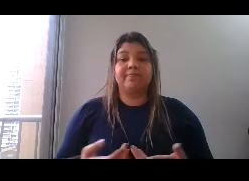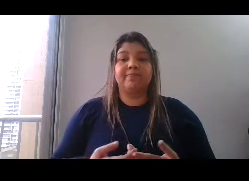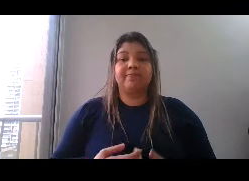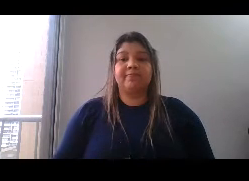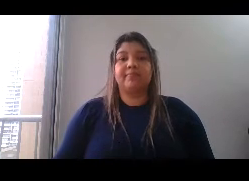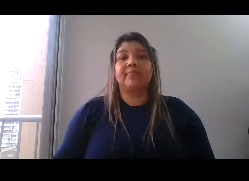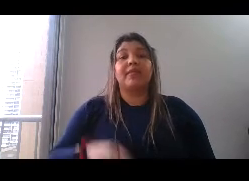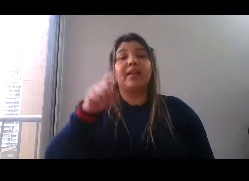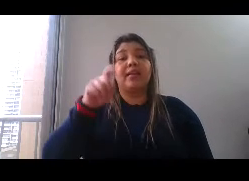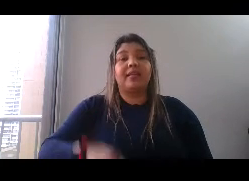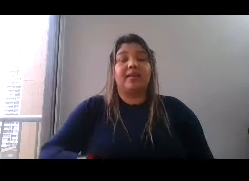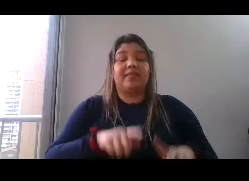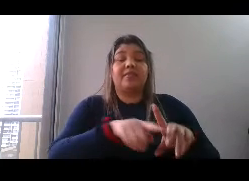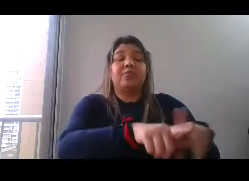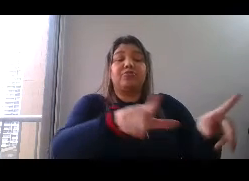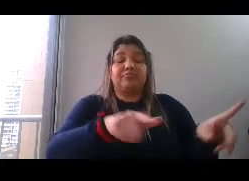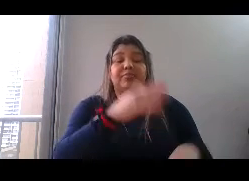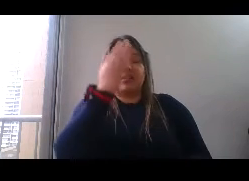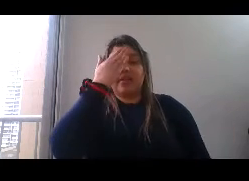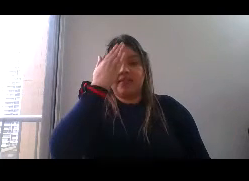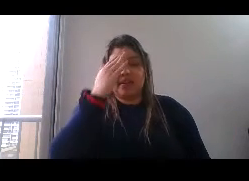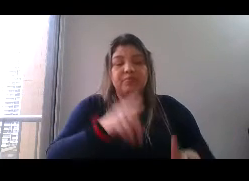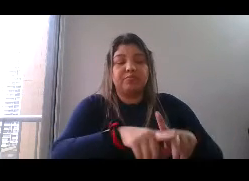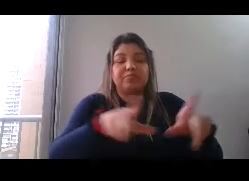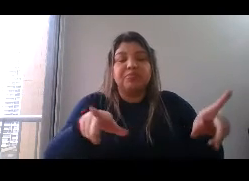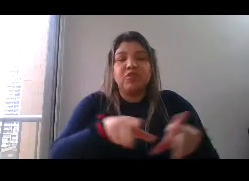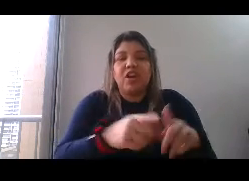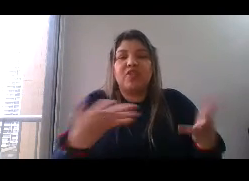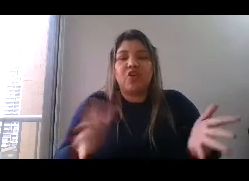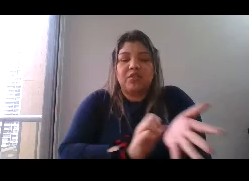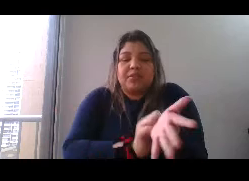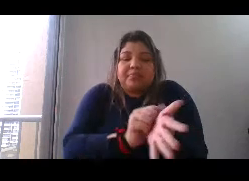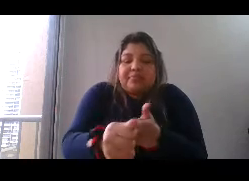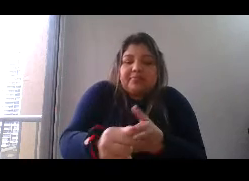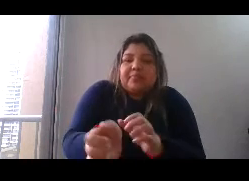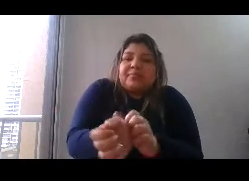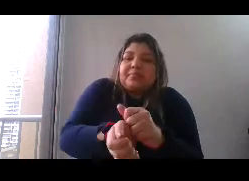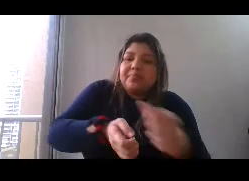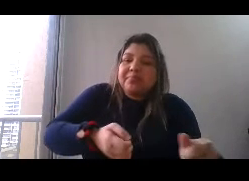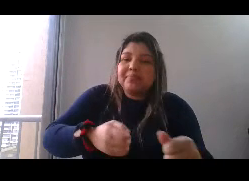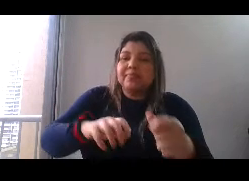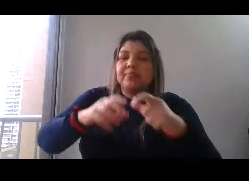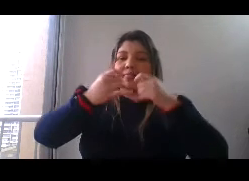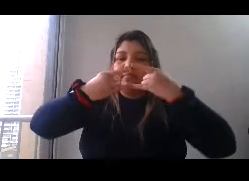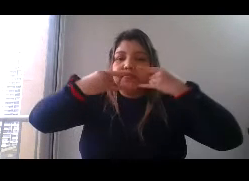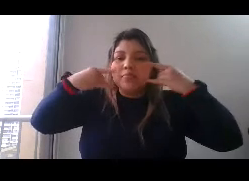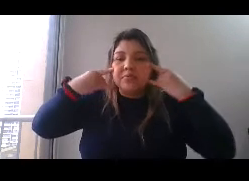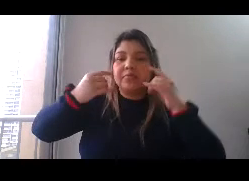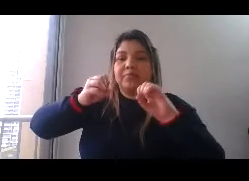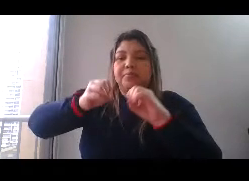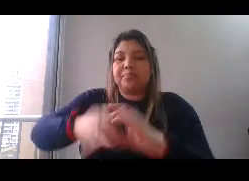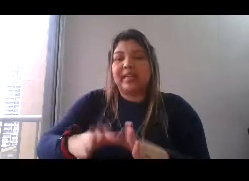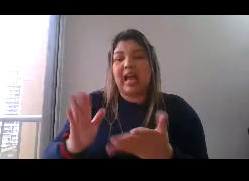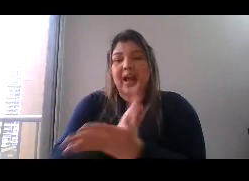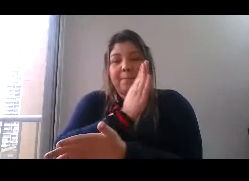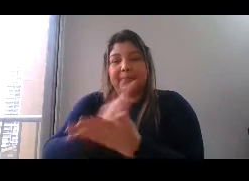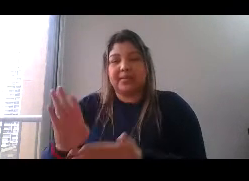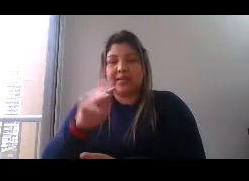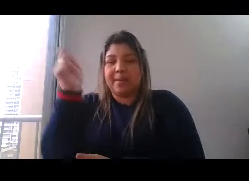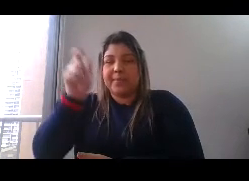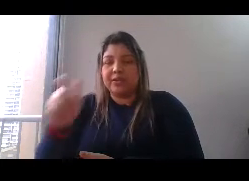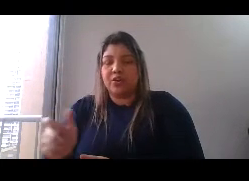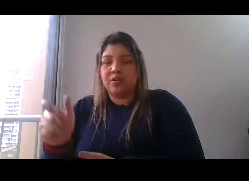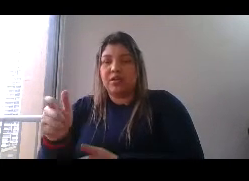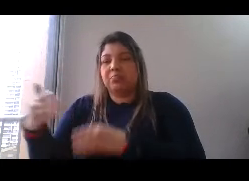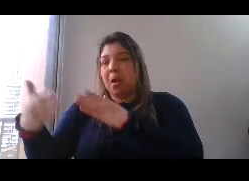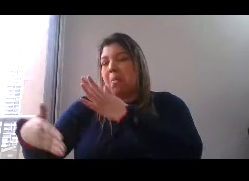área asegurada para ponerse y quitarse los elementos de protección personal que estén separadas de la atención del paciente. Significa que